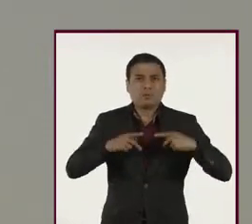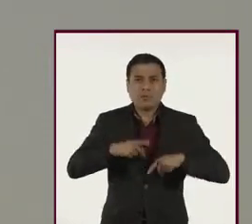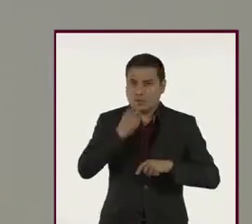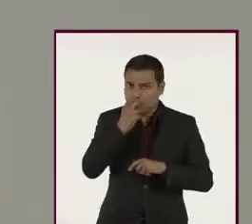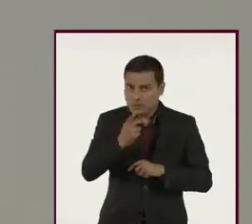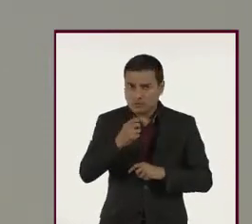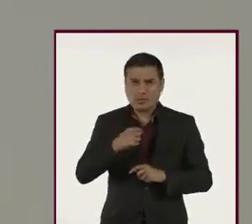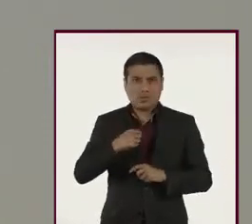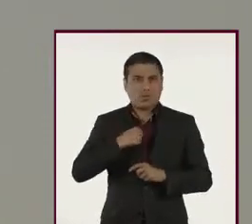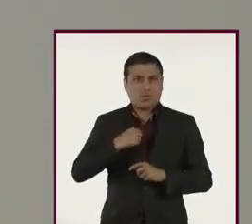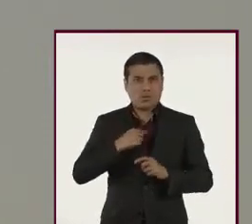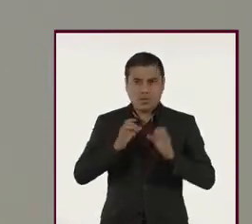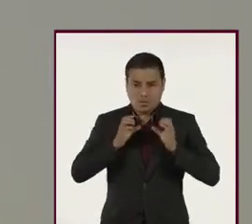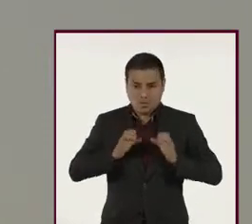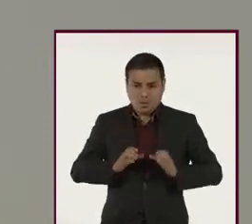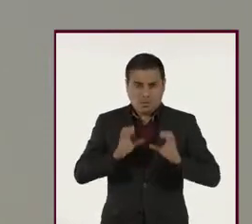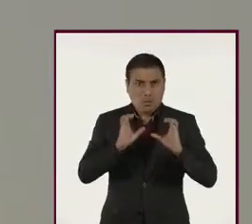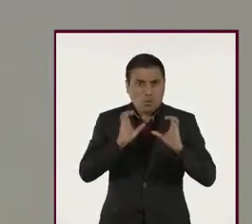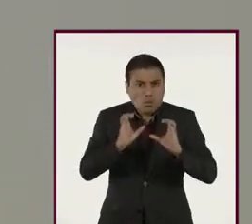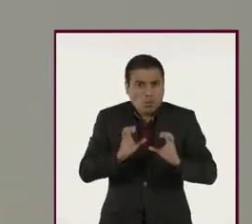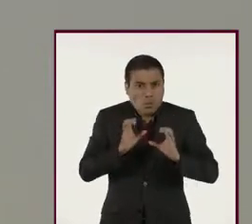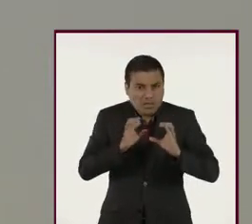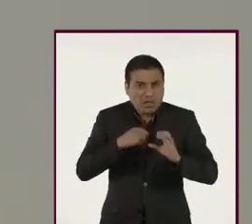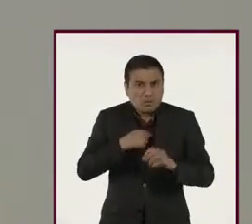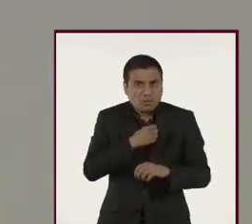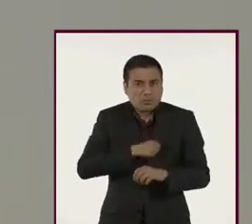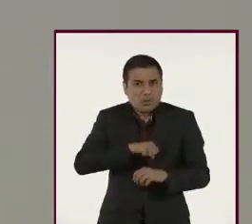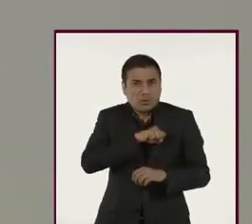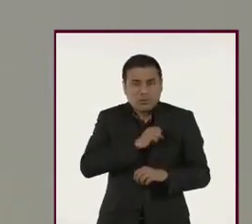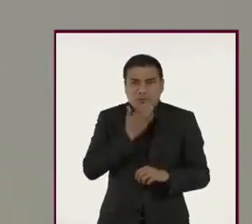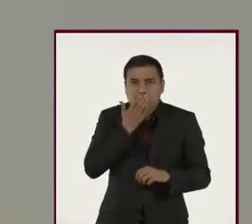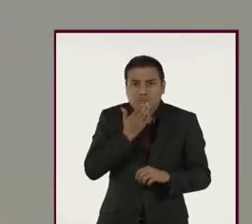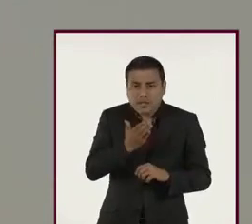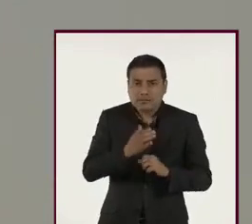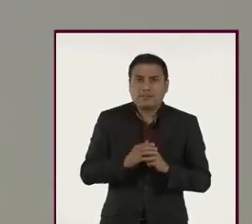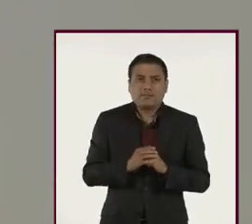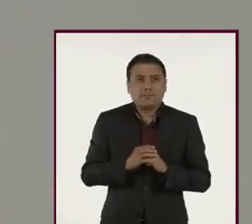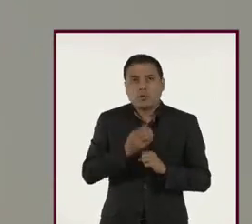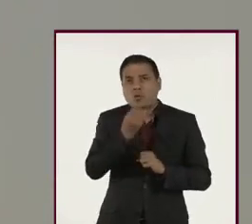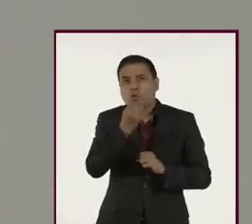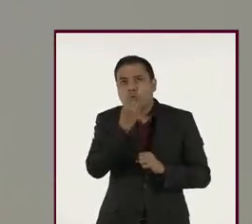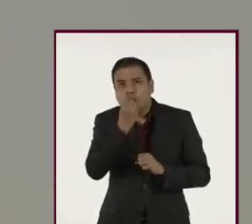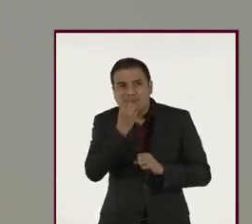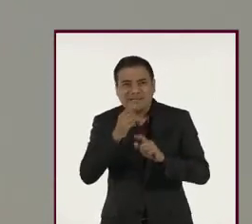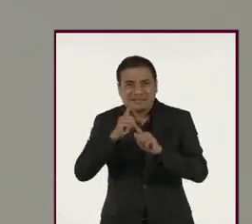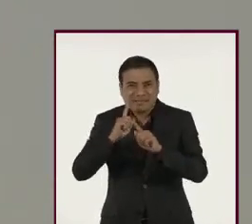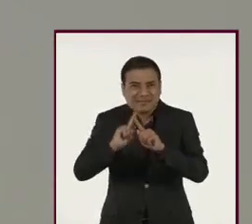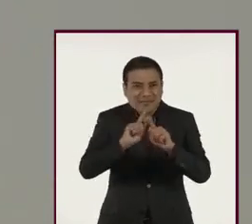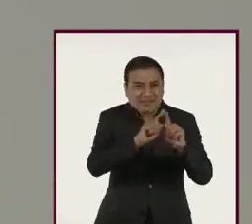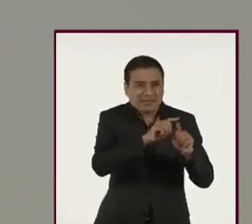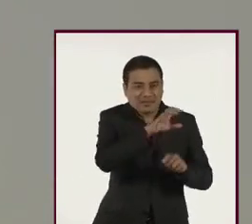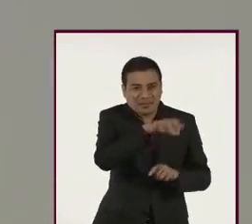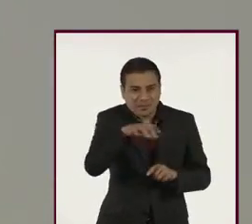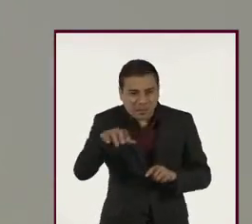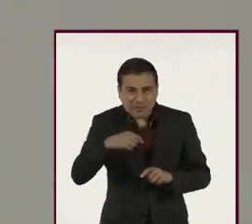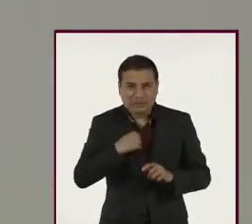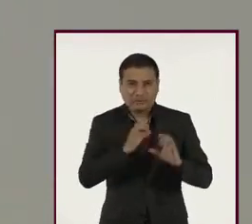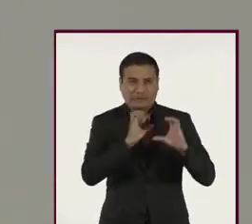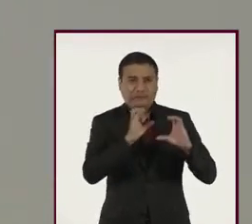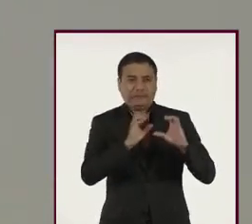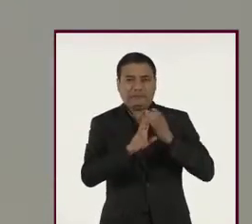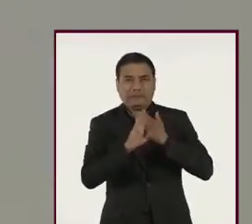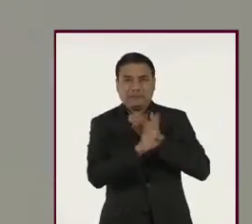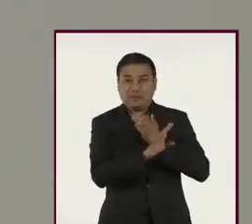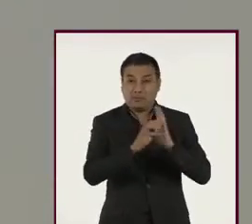mi peso por una cuestión de salud y se comienzan a restringir ciertos grupos de alimentos, pero cuando no hay un límite, cuando no hay una adecuada